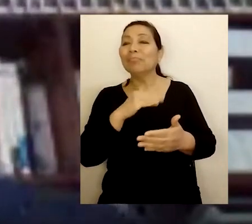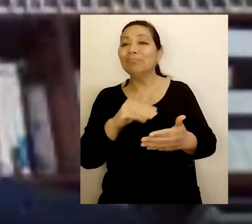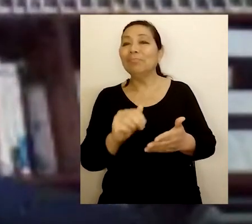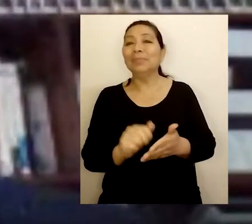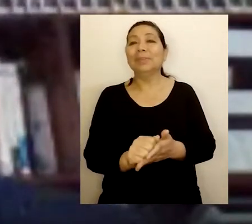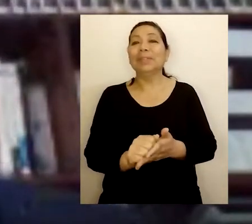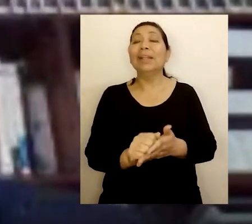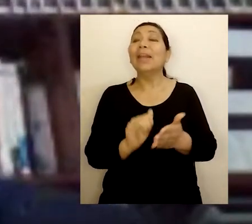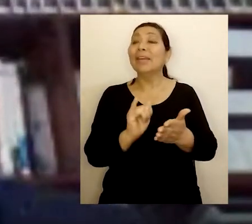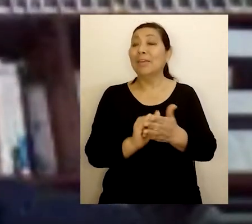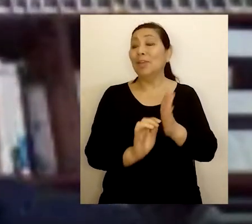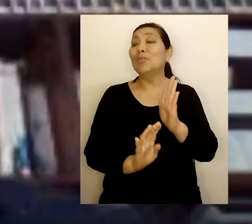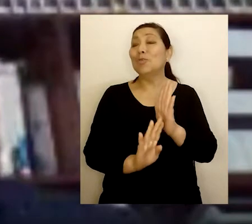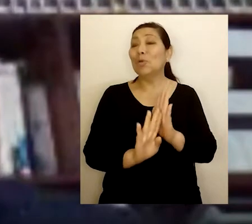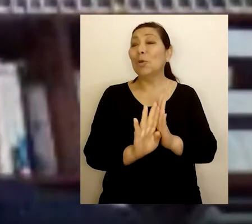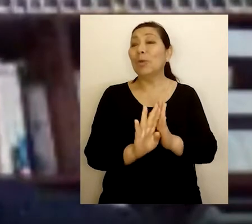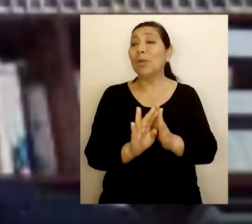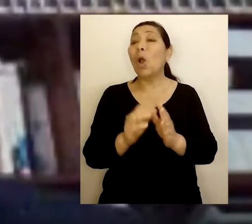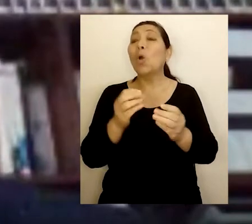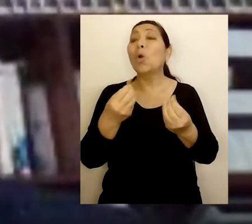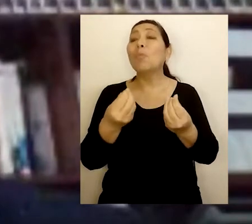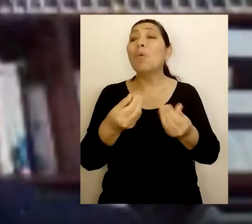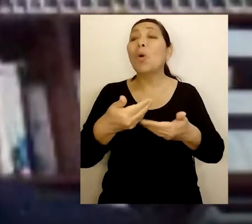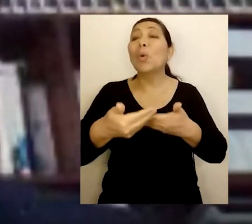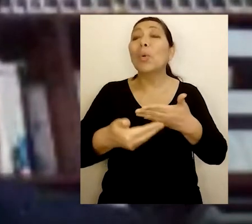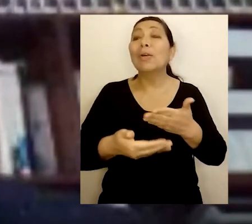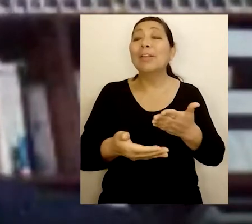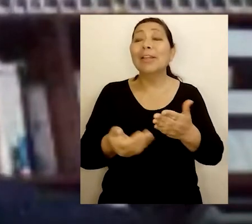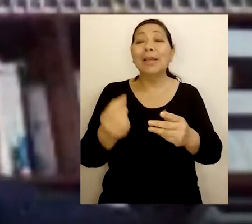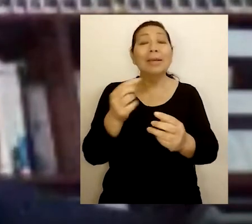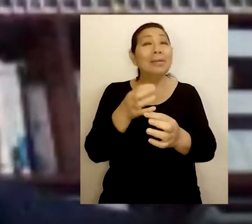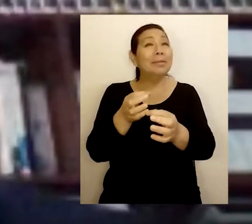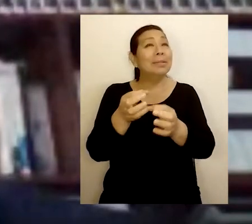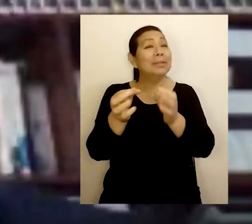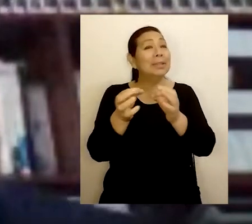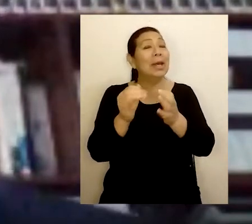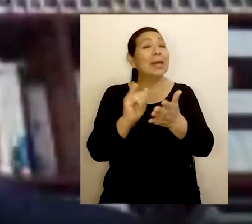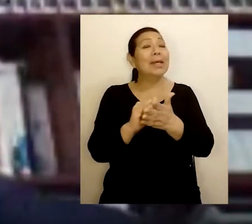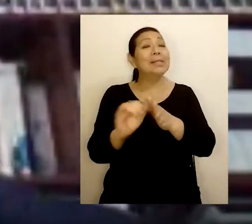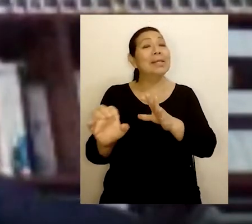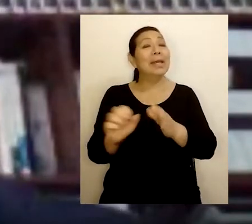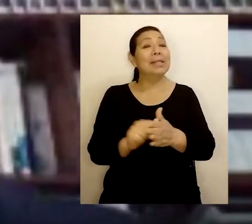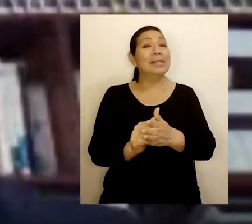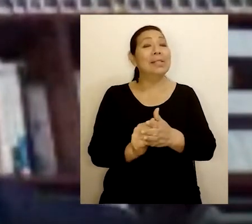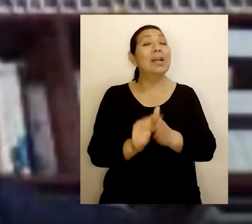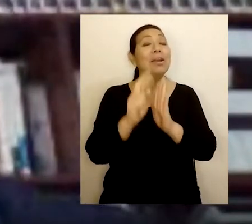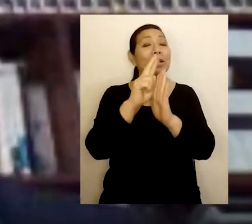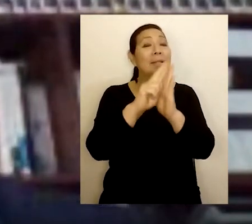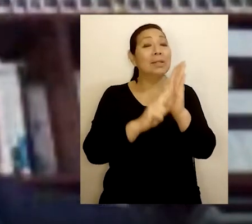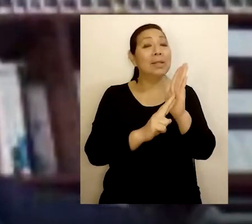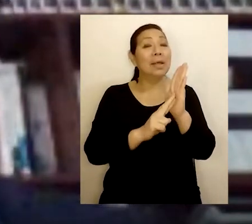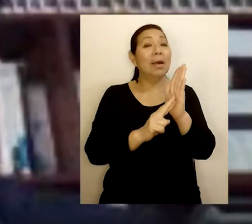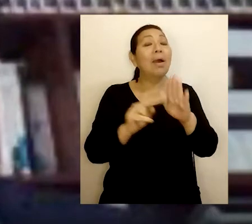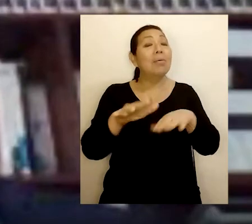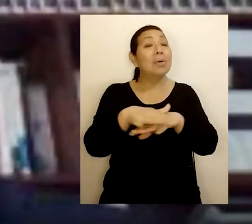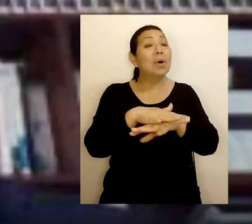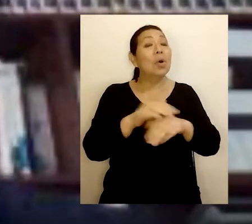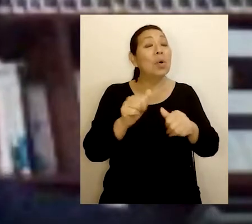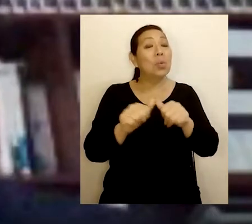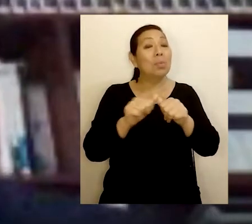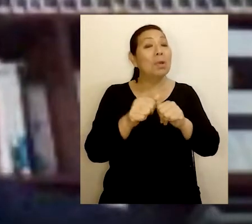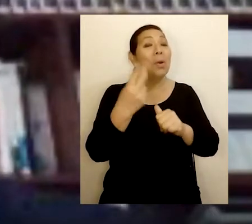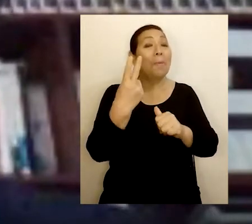convalidación, que surgió como consecuencia de la interpretación que se hiciera de las resoluciones administrativas